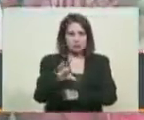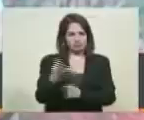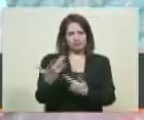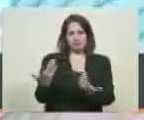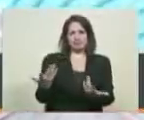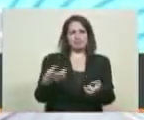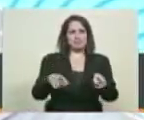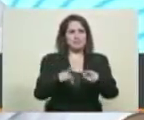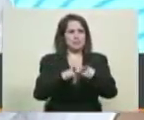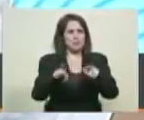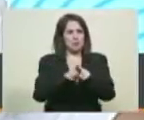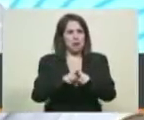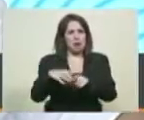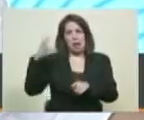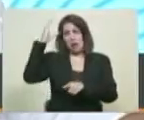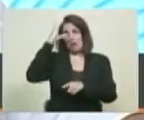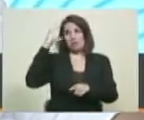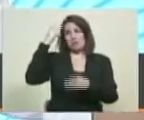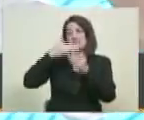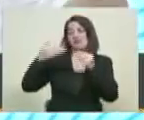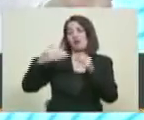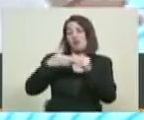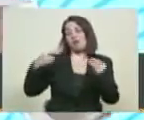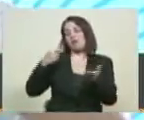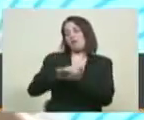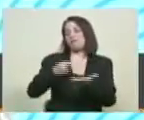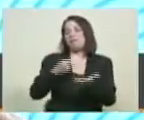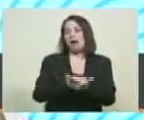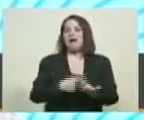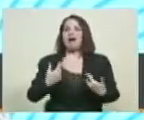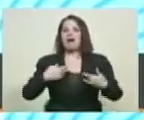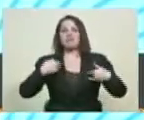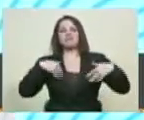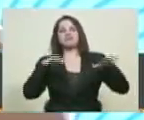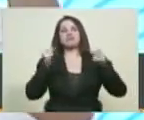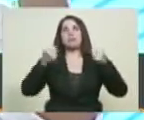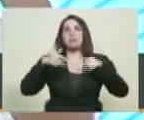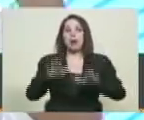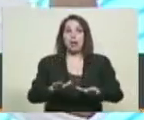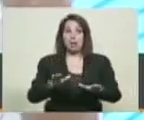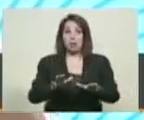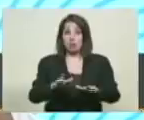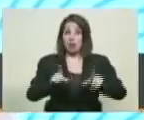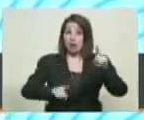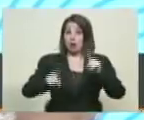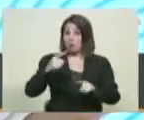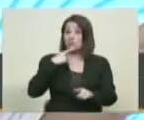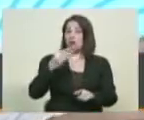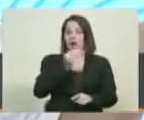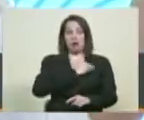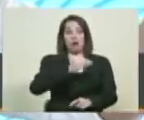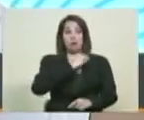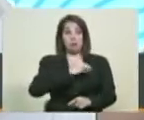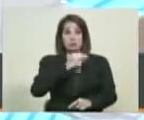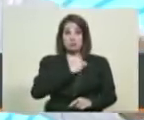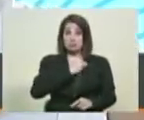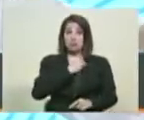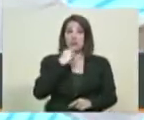comprar por divisas, por dólares. Eso lo identificamos en la campaña electoral. Varios transportistas que nos lo dijeron, nos estaban